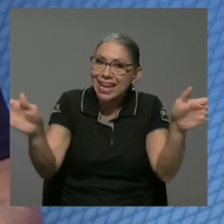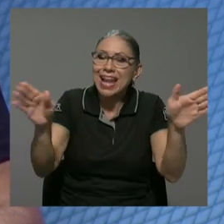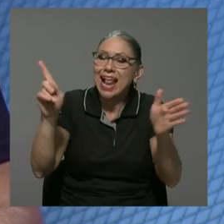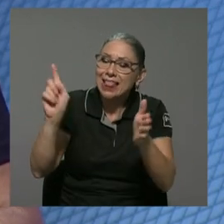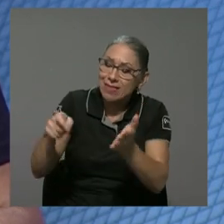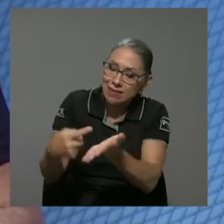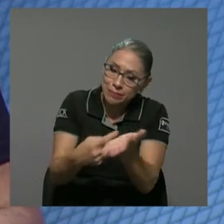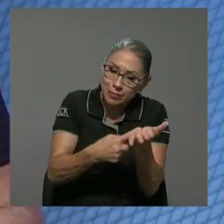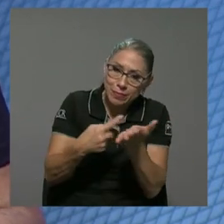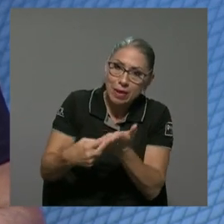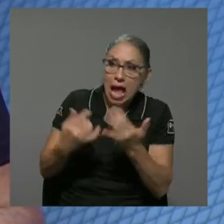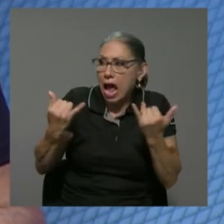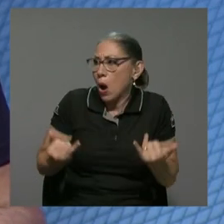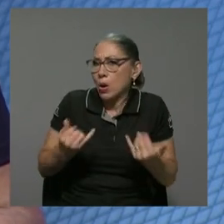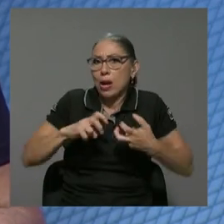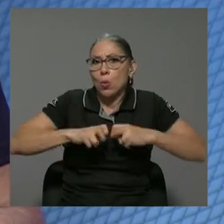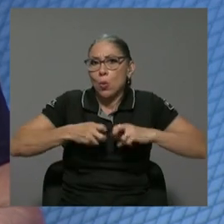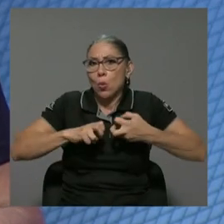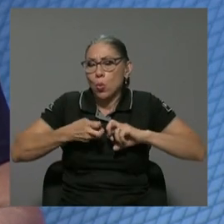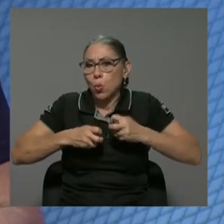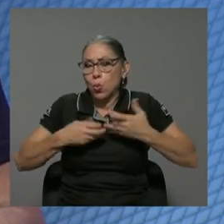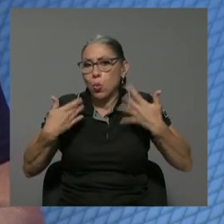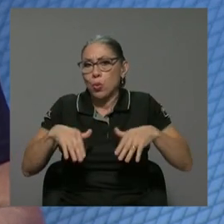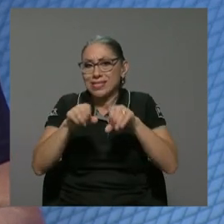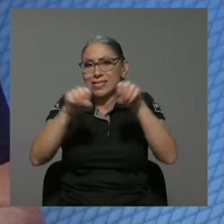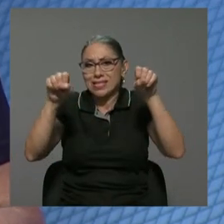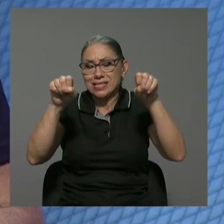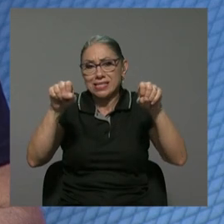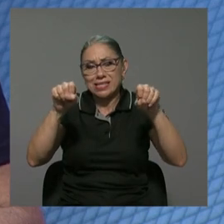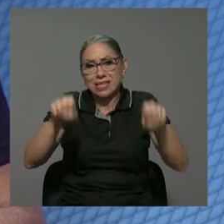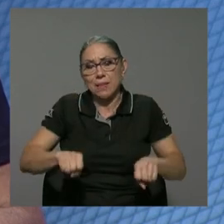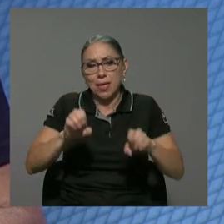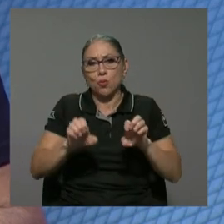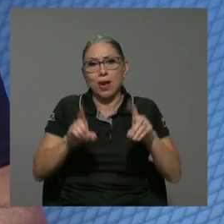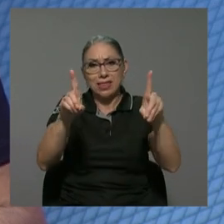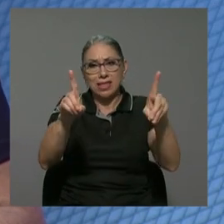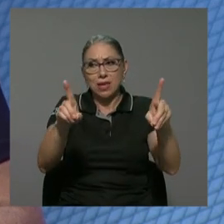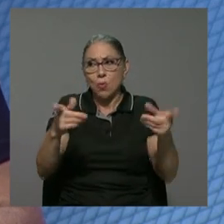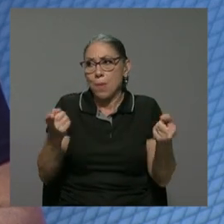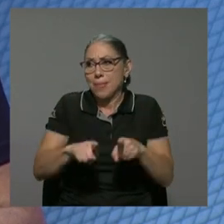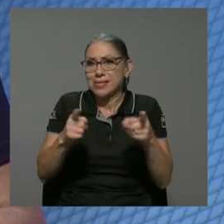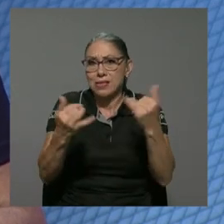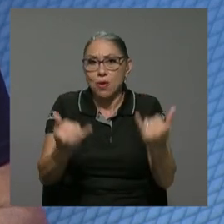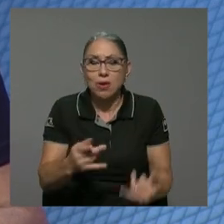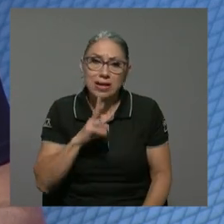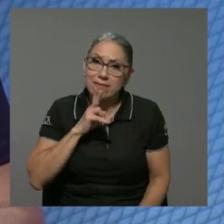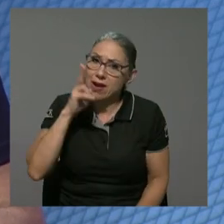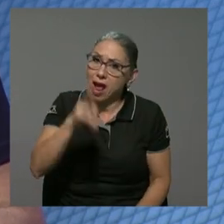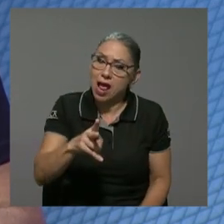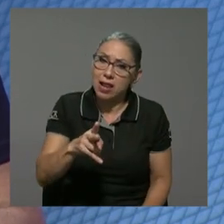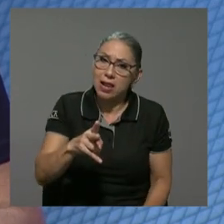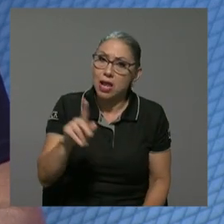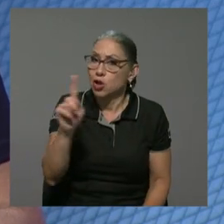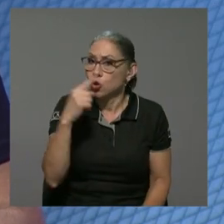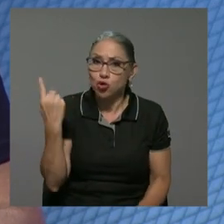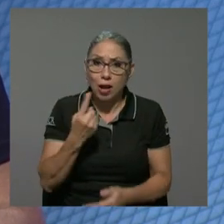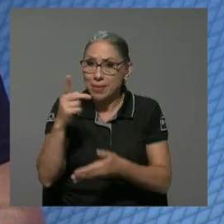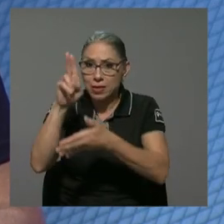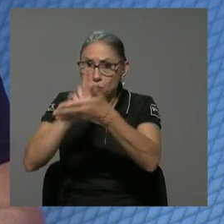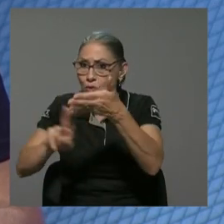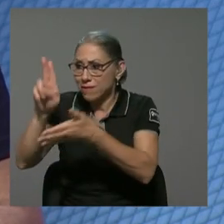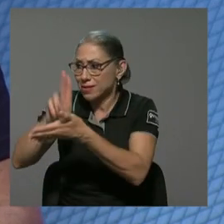sea, la crisis educativa es algo real y no solo está dentro de las universidades, pues están las escuelas, están los colegios.